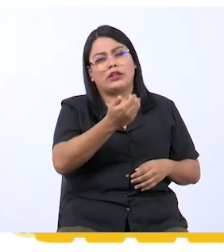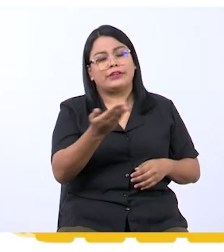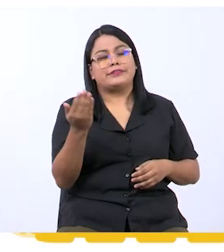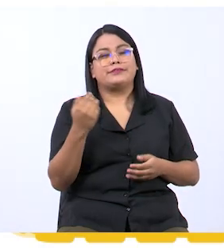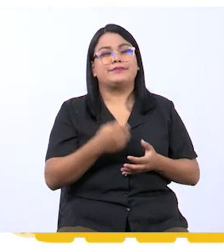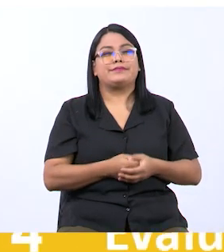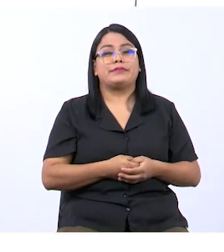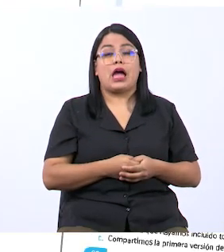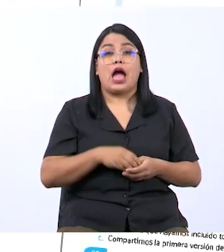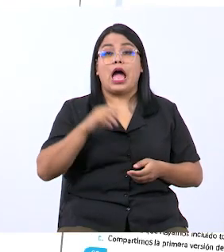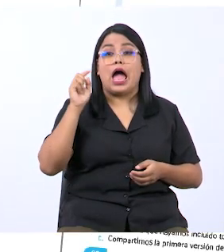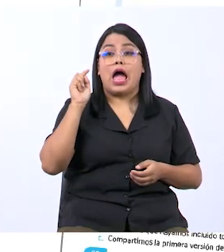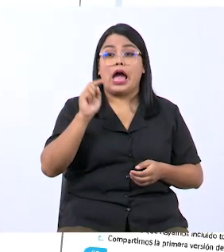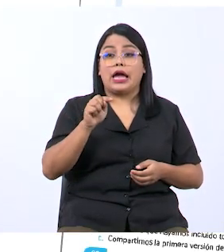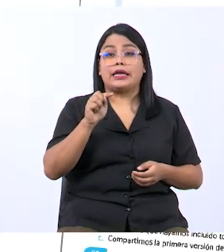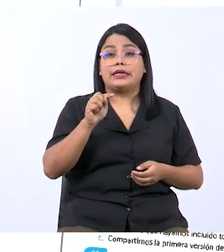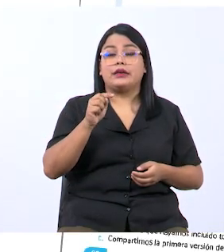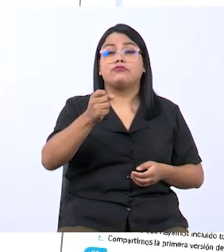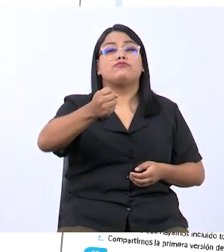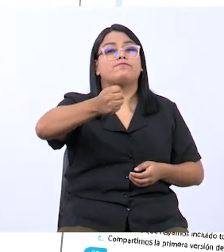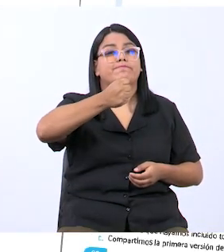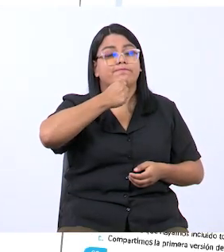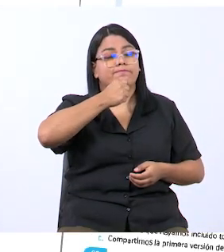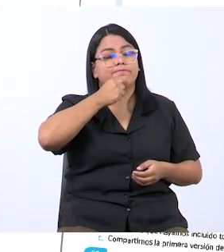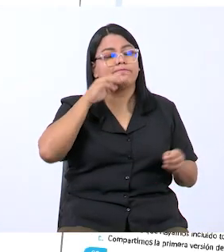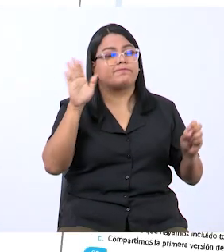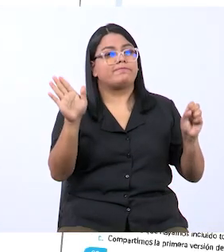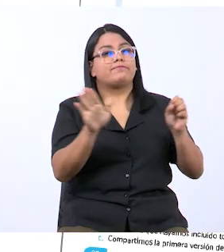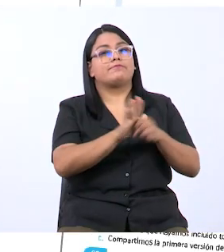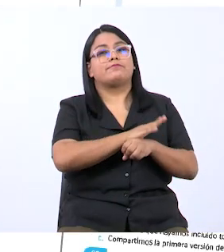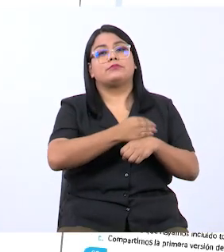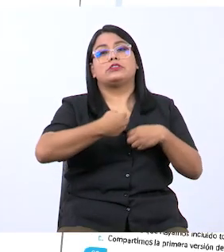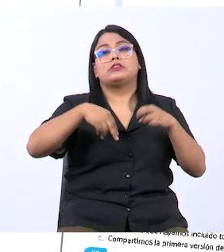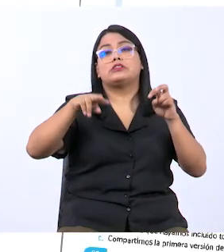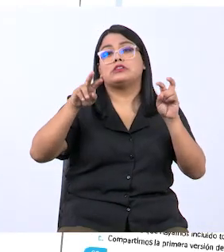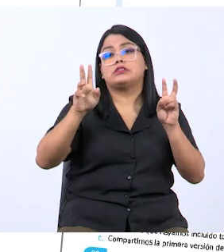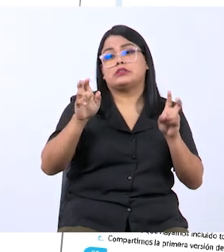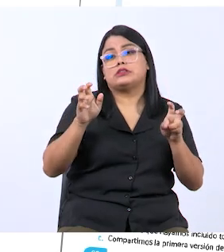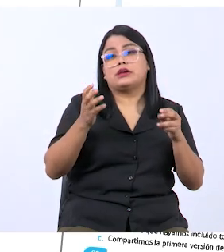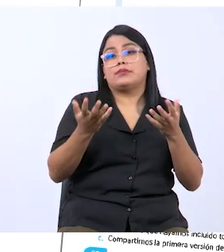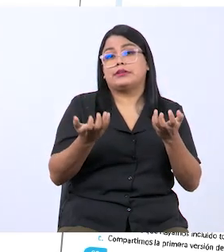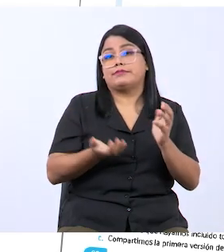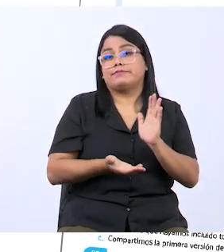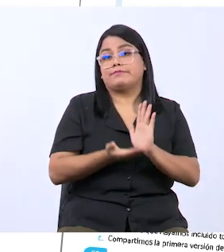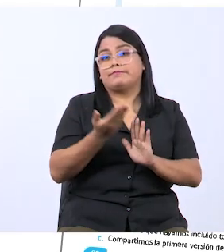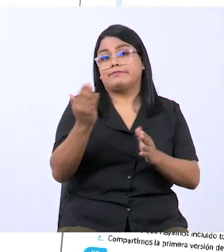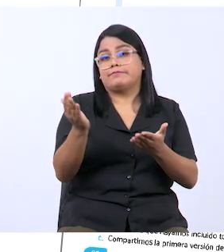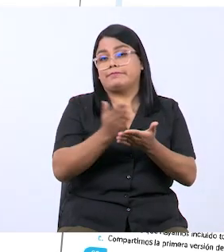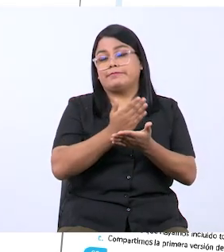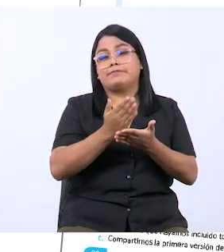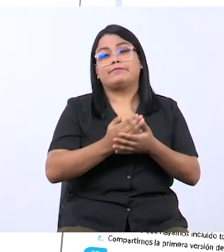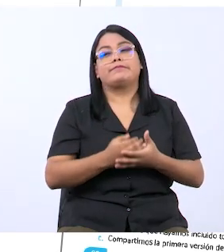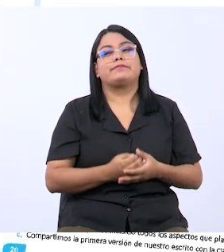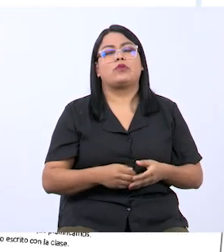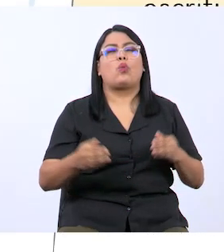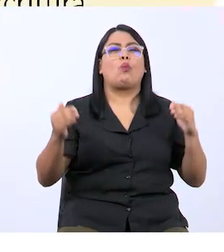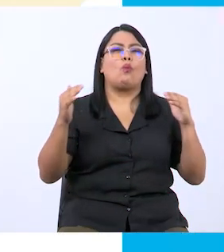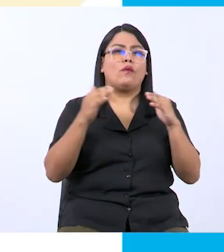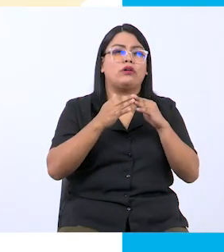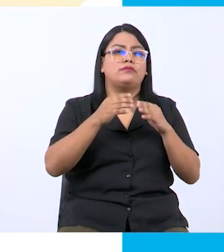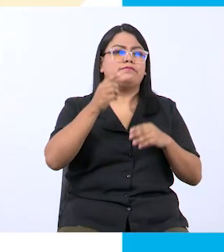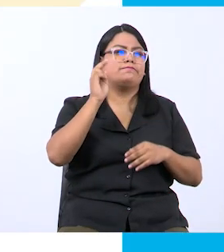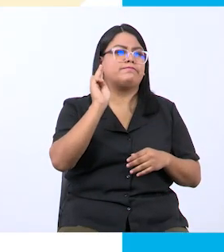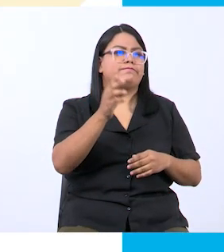otras. Estas secciones contienen información complementaria sobre los contenidos que se están estudiando.